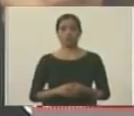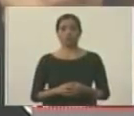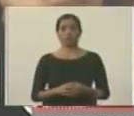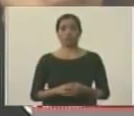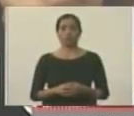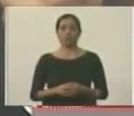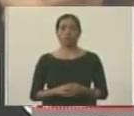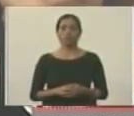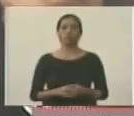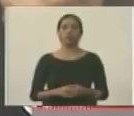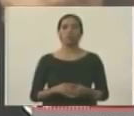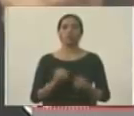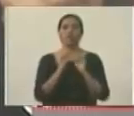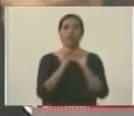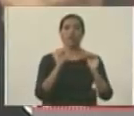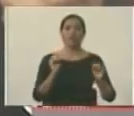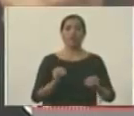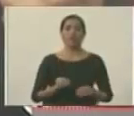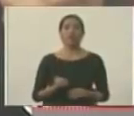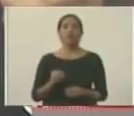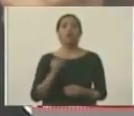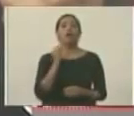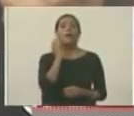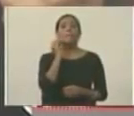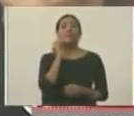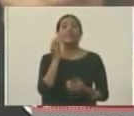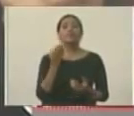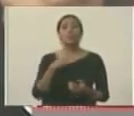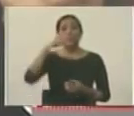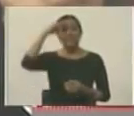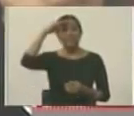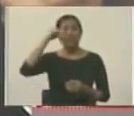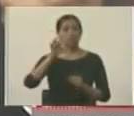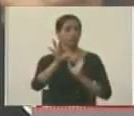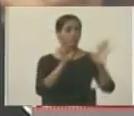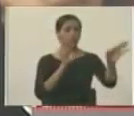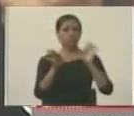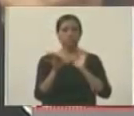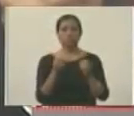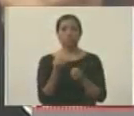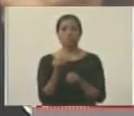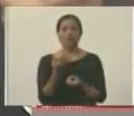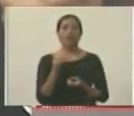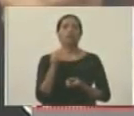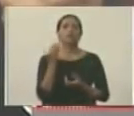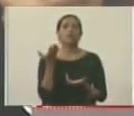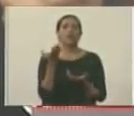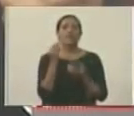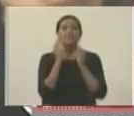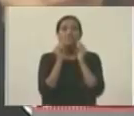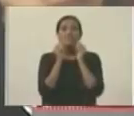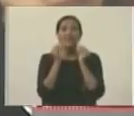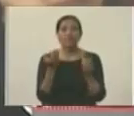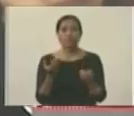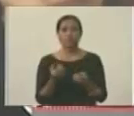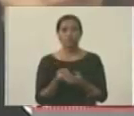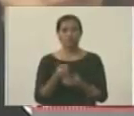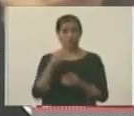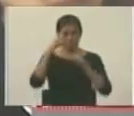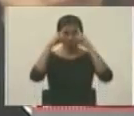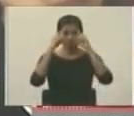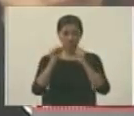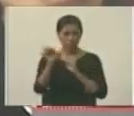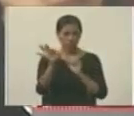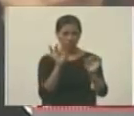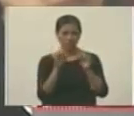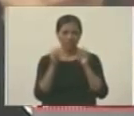Venía alertándose los expertos militares, yo estaba leyendo varios expertos que venían alertando desde hace 4 o 5 años del tipo